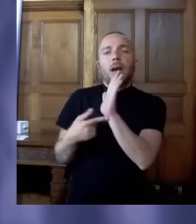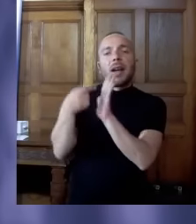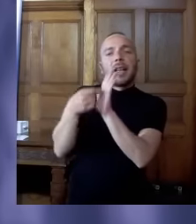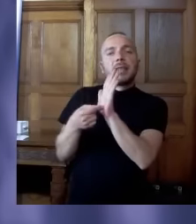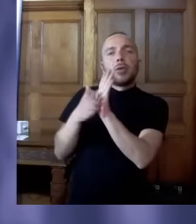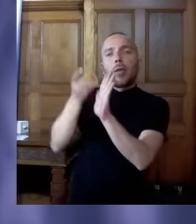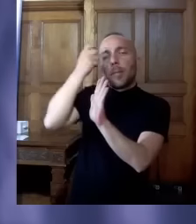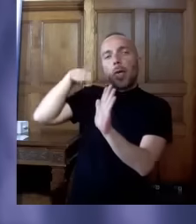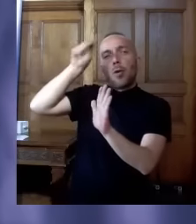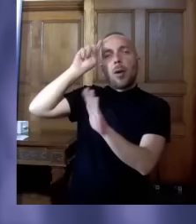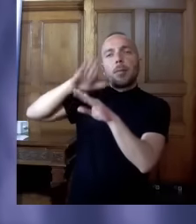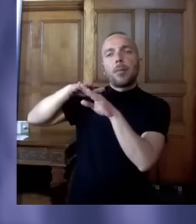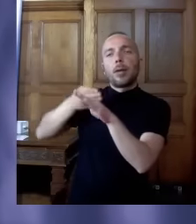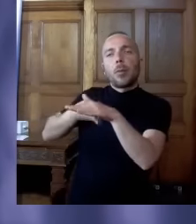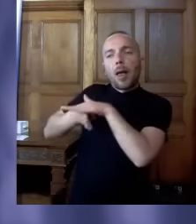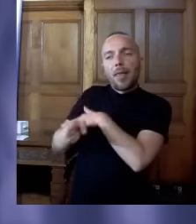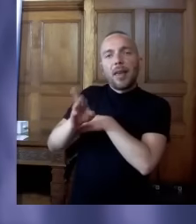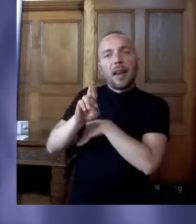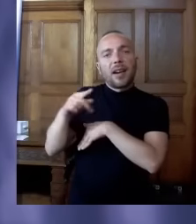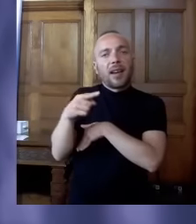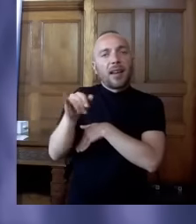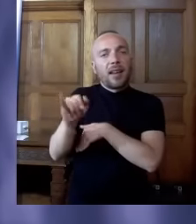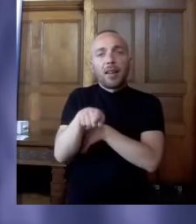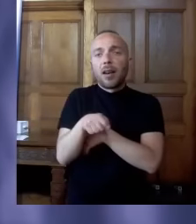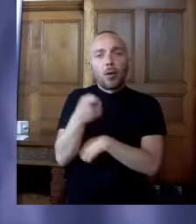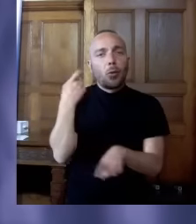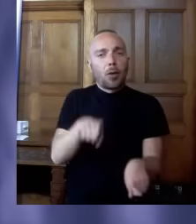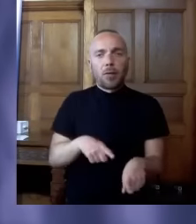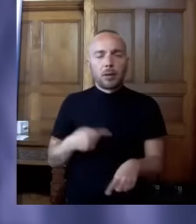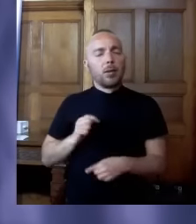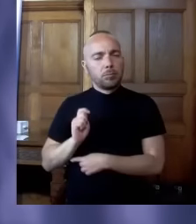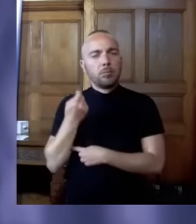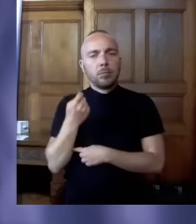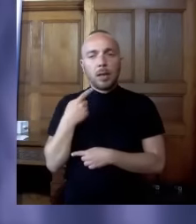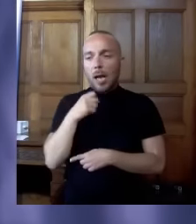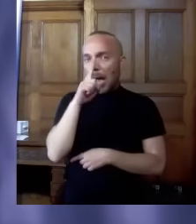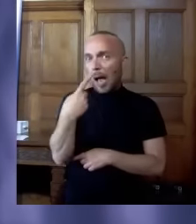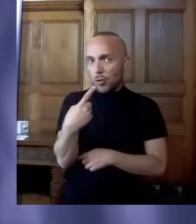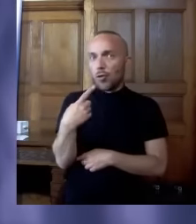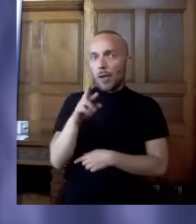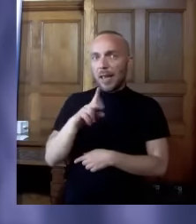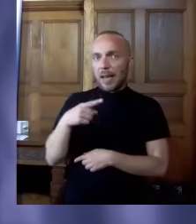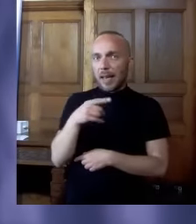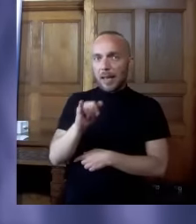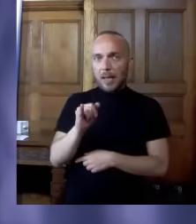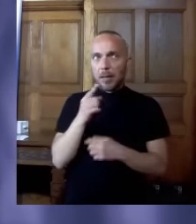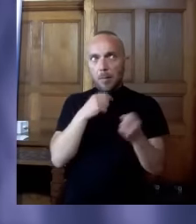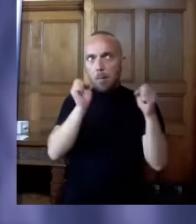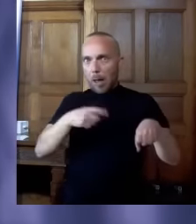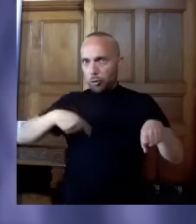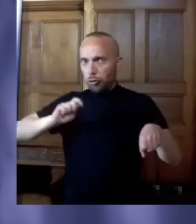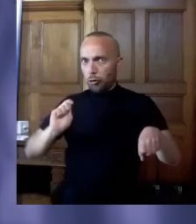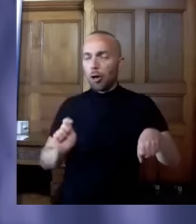empadronamiento para acceder a la rgi en este último año de vigencia de la rgi pactada por nuestra parte se ha